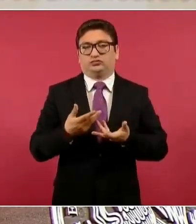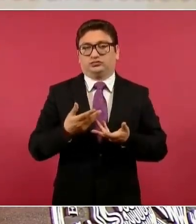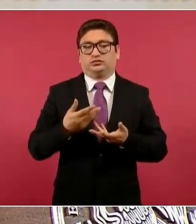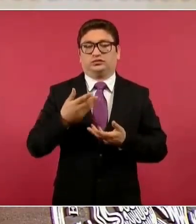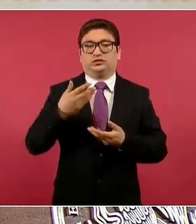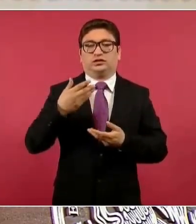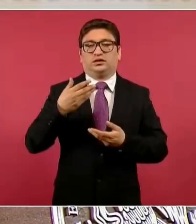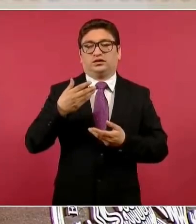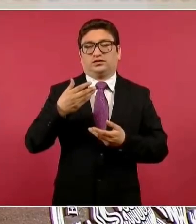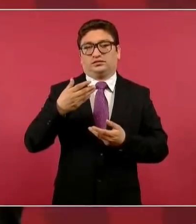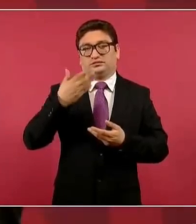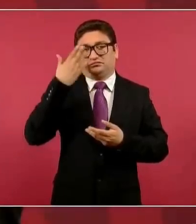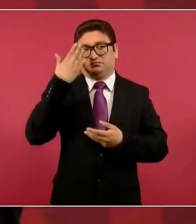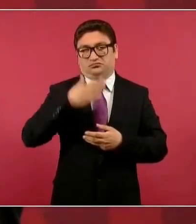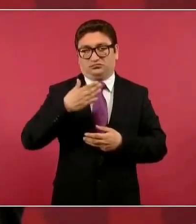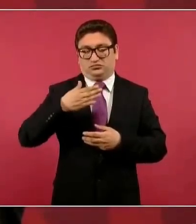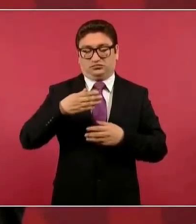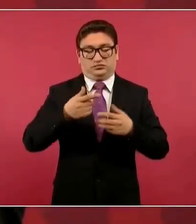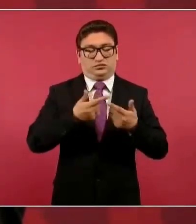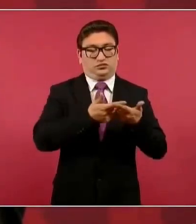entonces a la oposición,